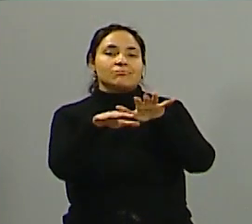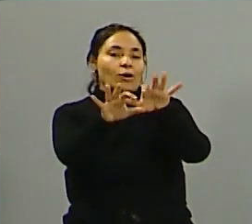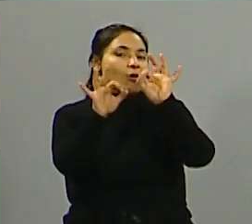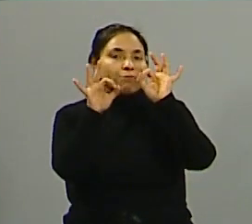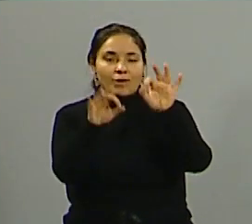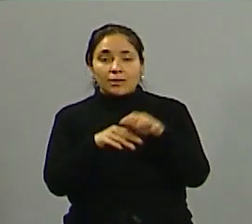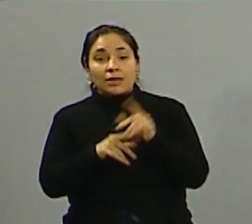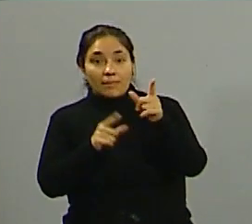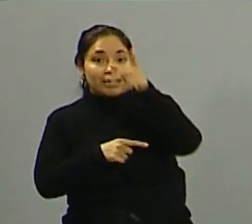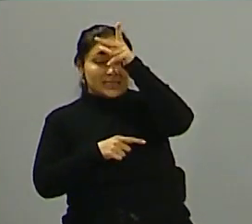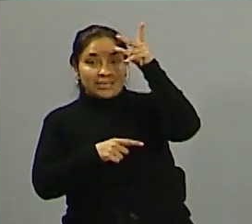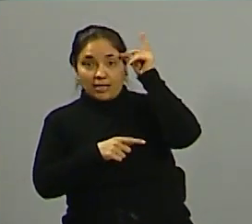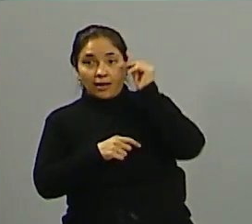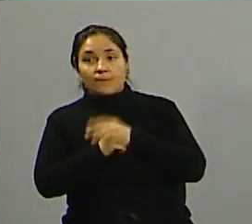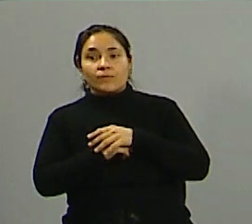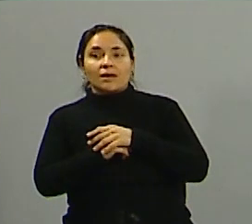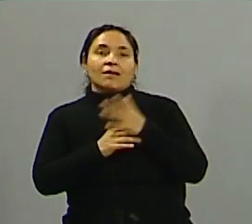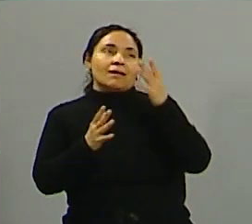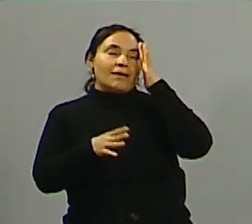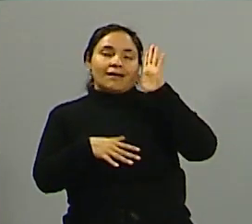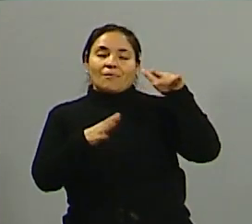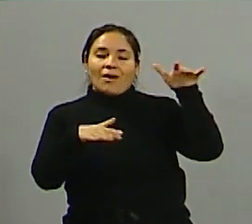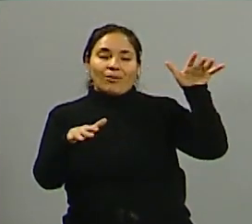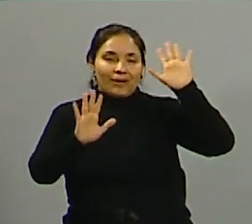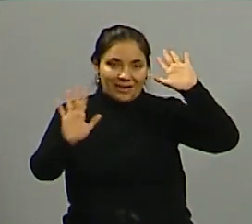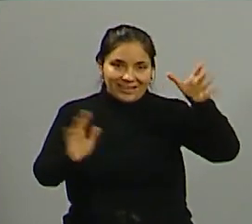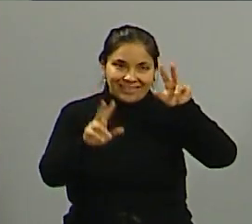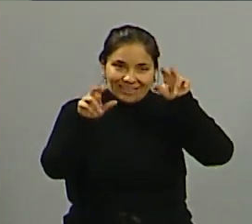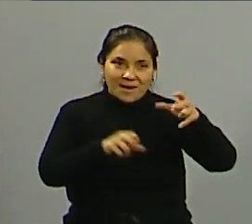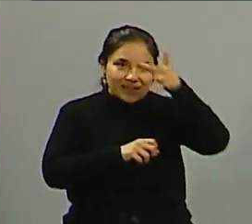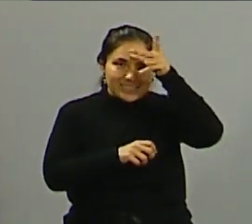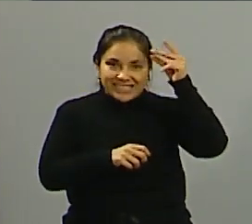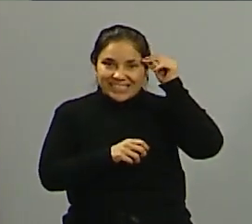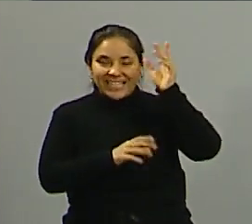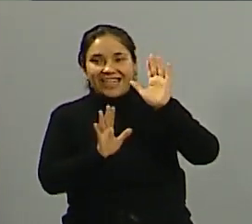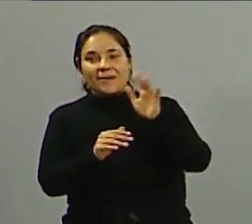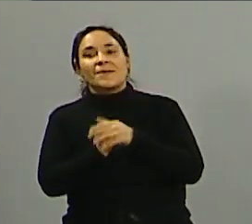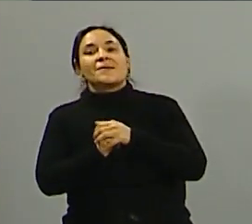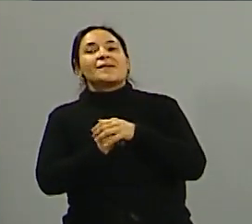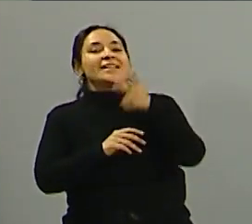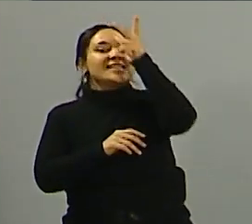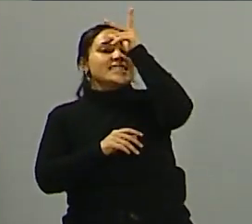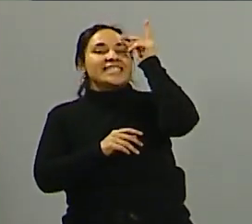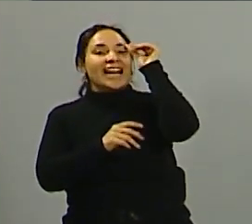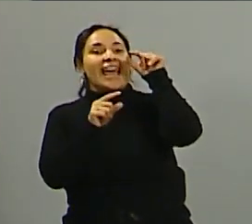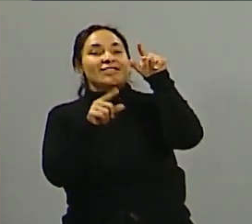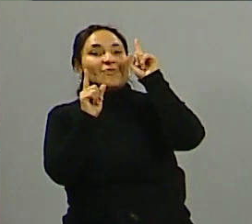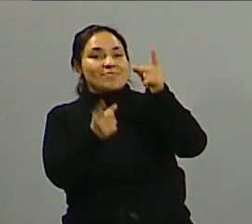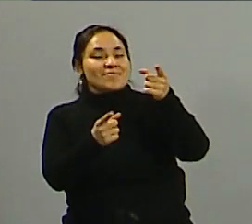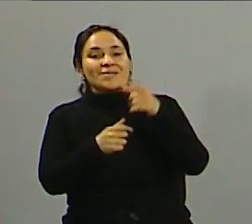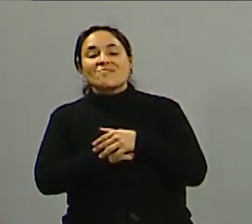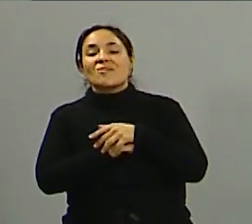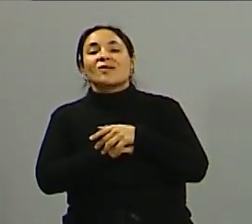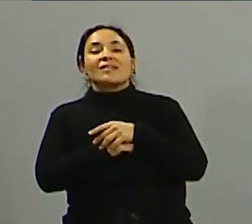en Chile esto que me dijiste, porque yo me voy, viste que me voy rápido, me voy rápido, aprieto el acelerador y me voy. Bueno, en Chile sucede esto, le ofrecen,